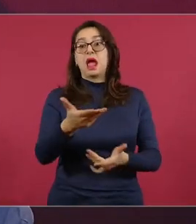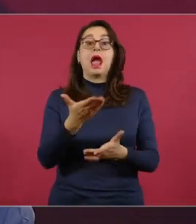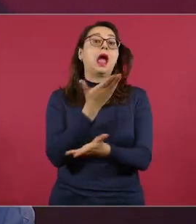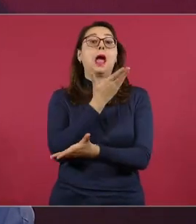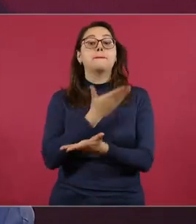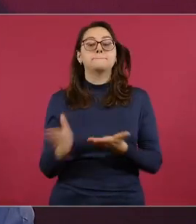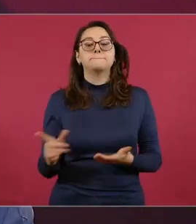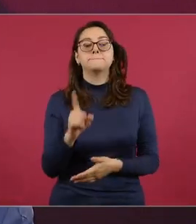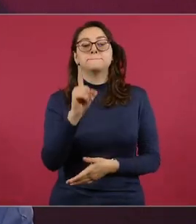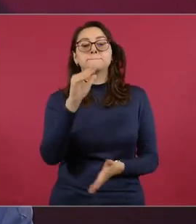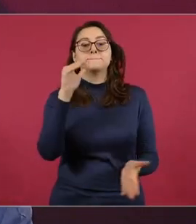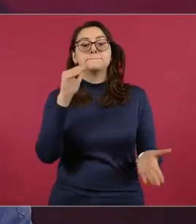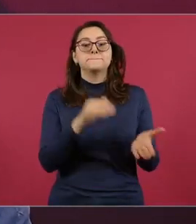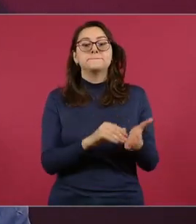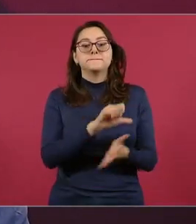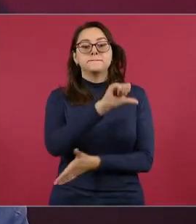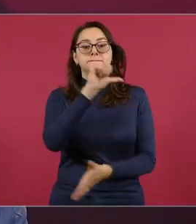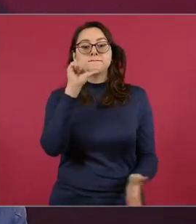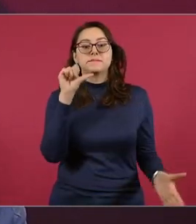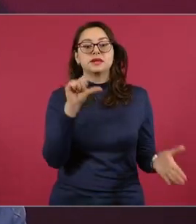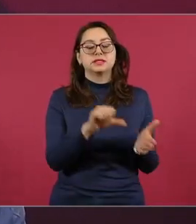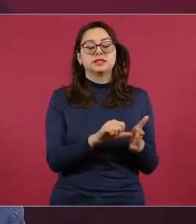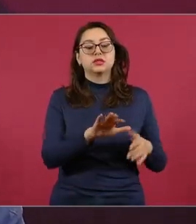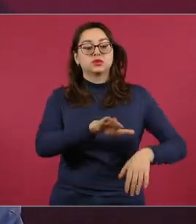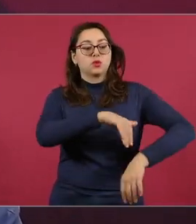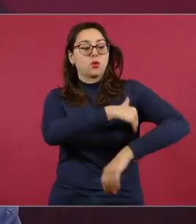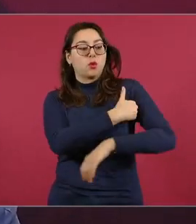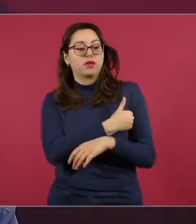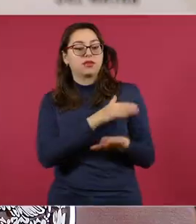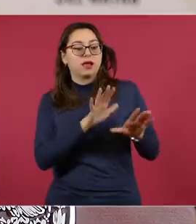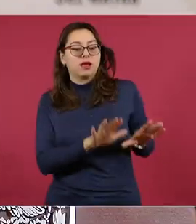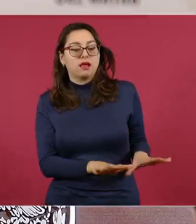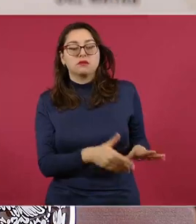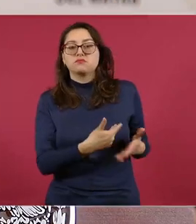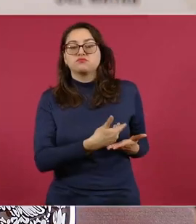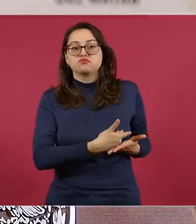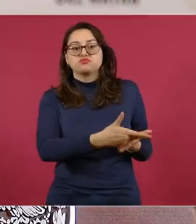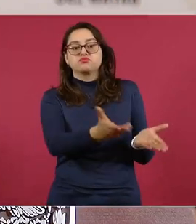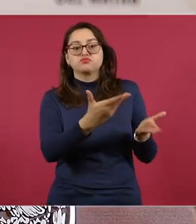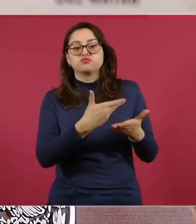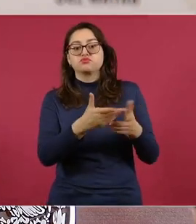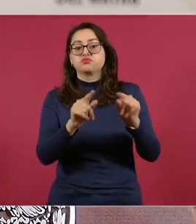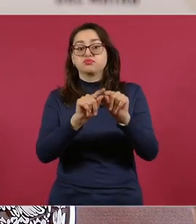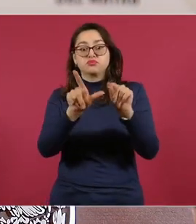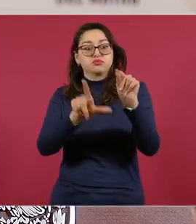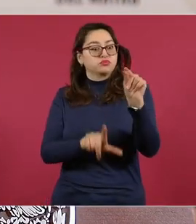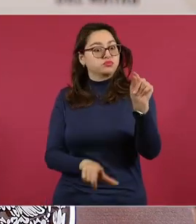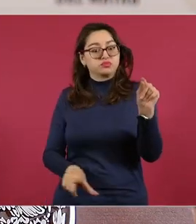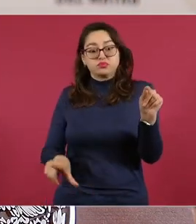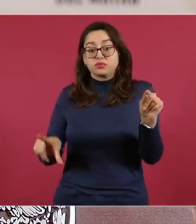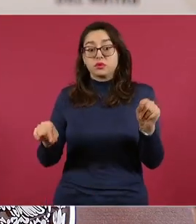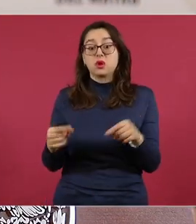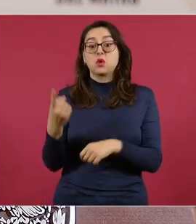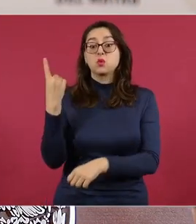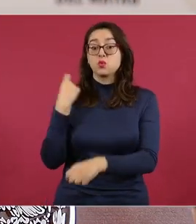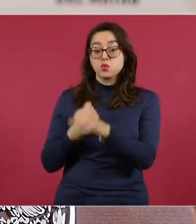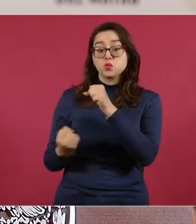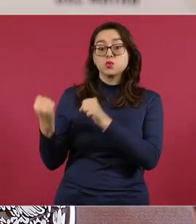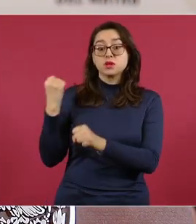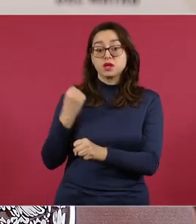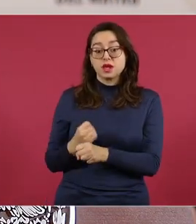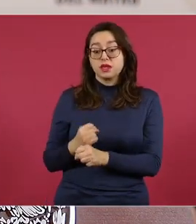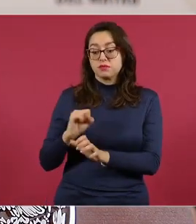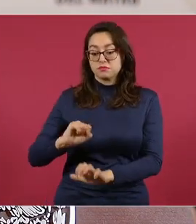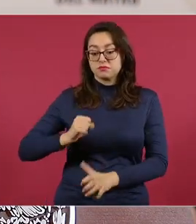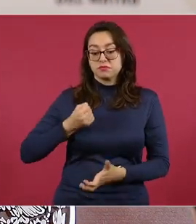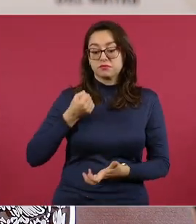distribución agricultura Segalmex en todo el territorio nacional. Ese año, el año pasado, el programa ejerció